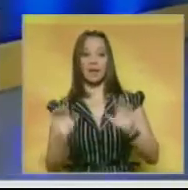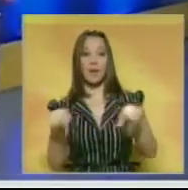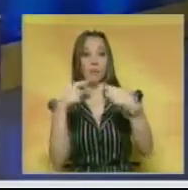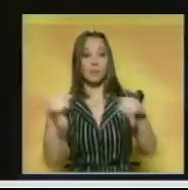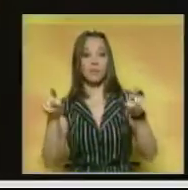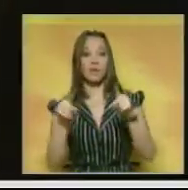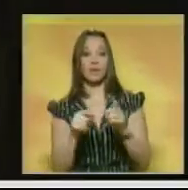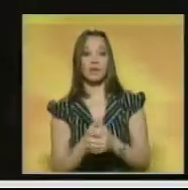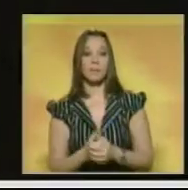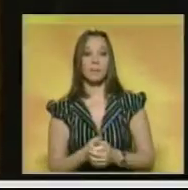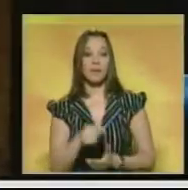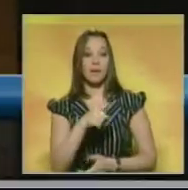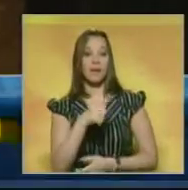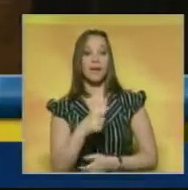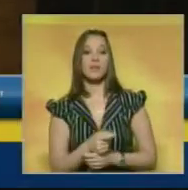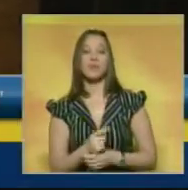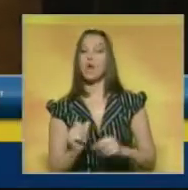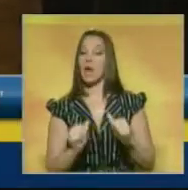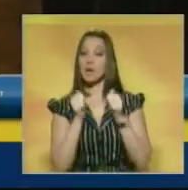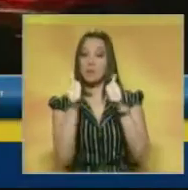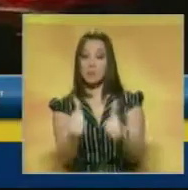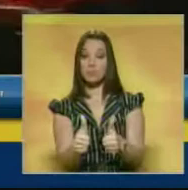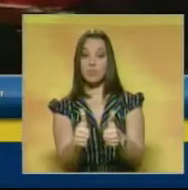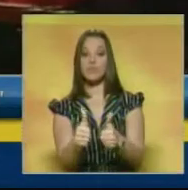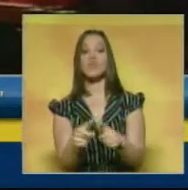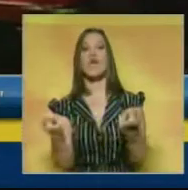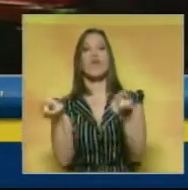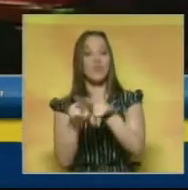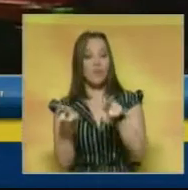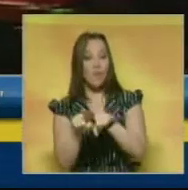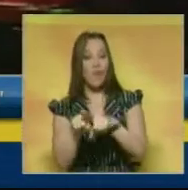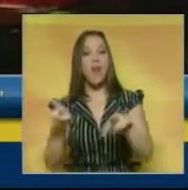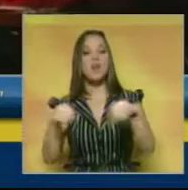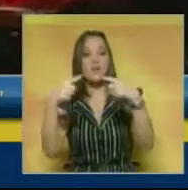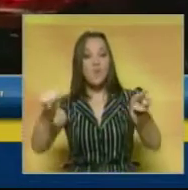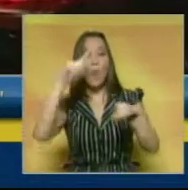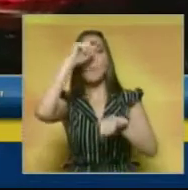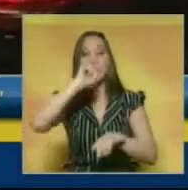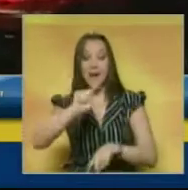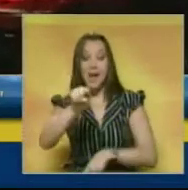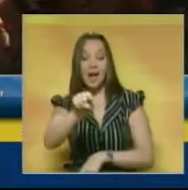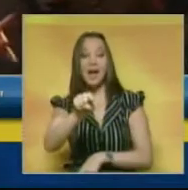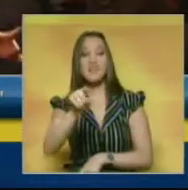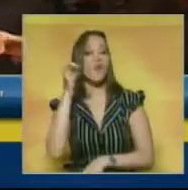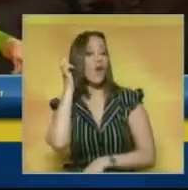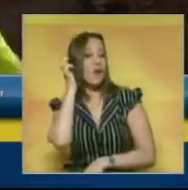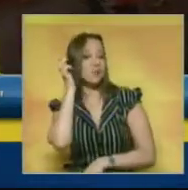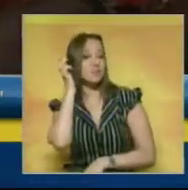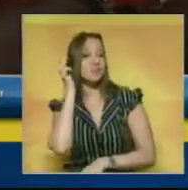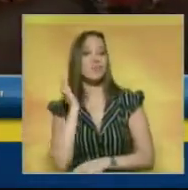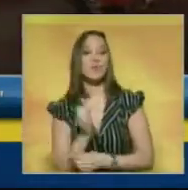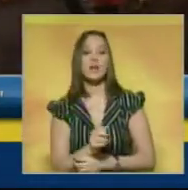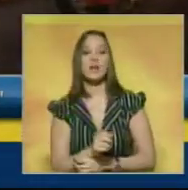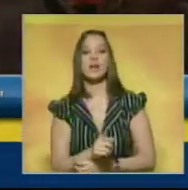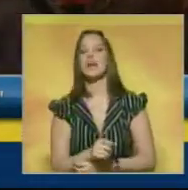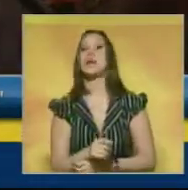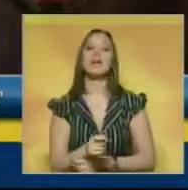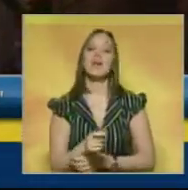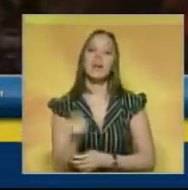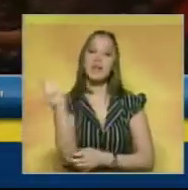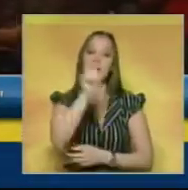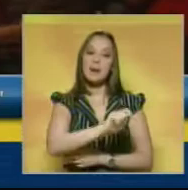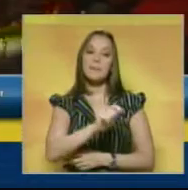en Cabaret. La premier coincidió con el cumpleaños de la talentosa actriz de Venevisión, quien durante el mes de octubre